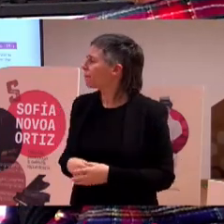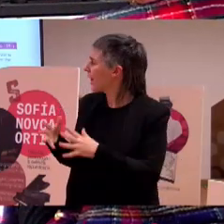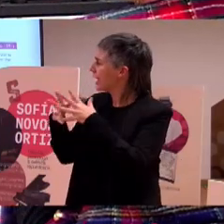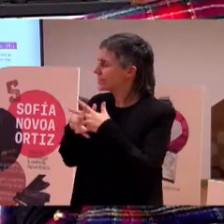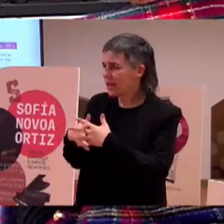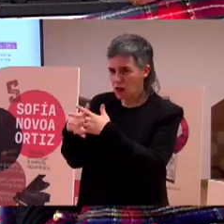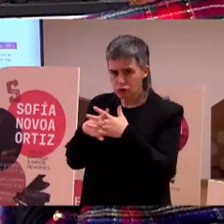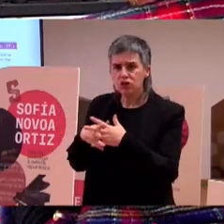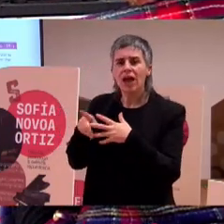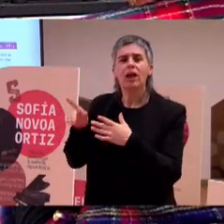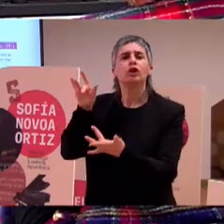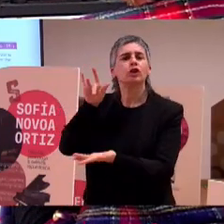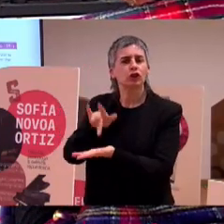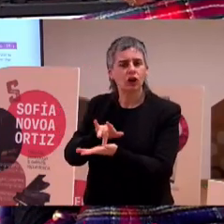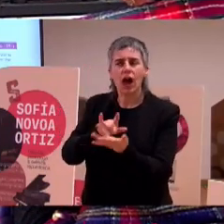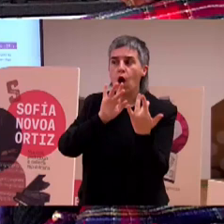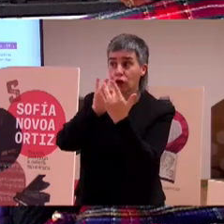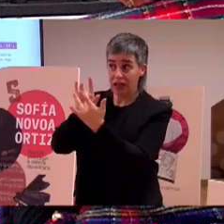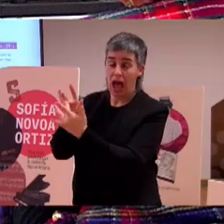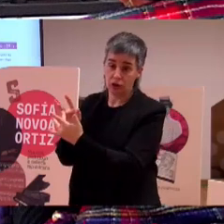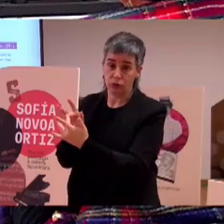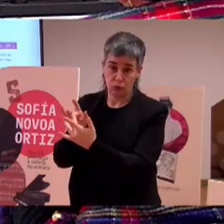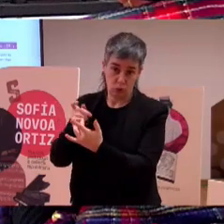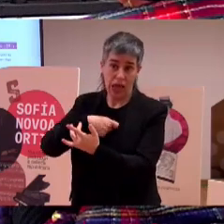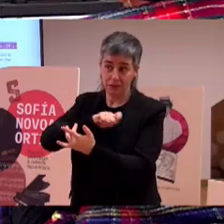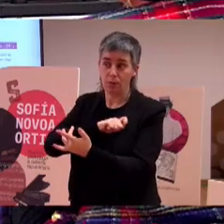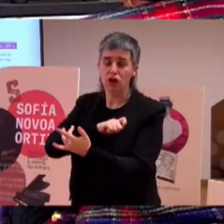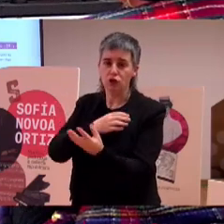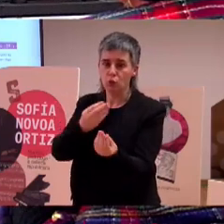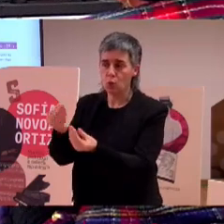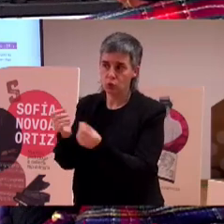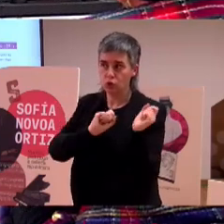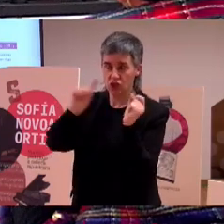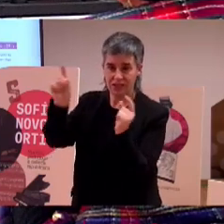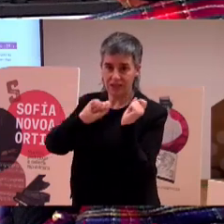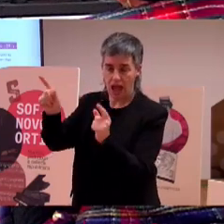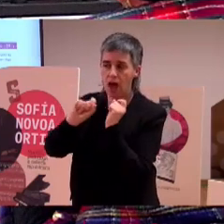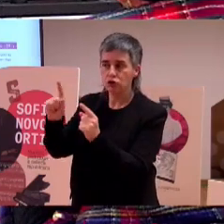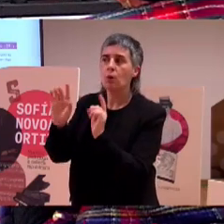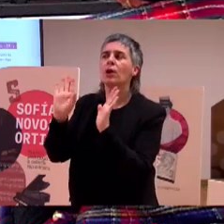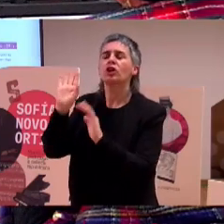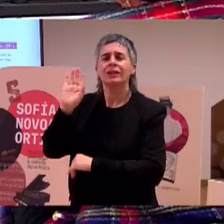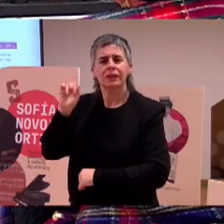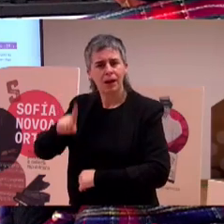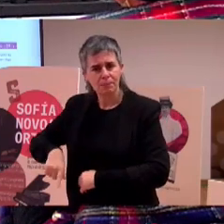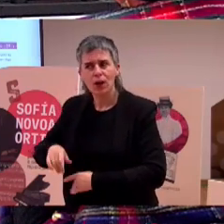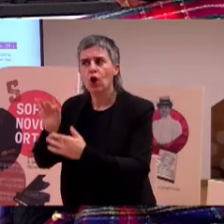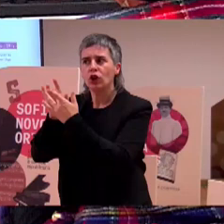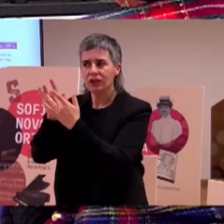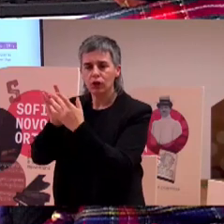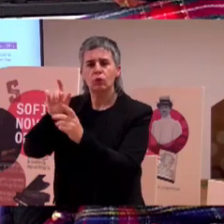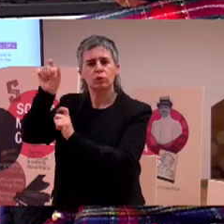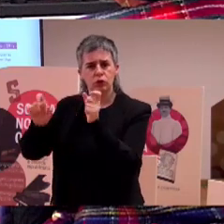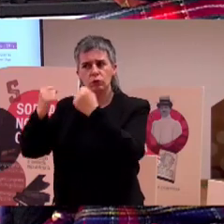con todos os outros exiliados españoles, ali tamén tivo contacto con, bueno, pues con grandes persoeiros de da